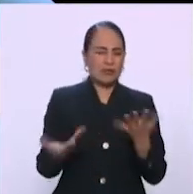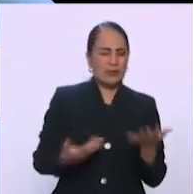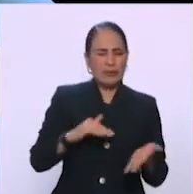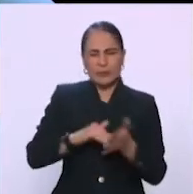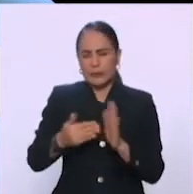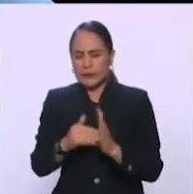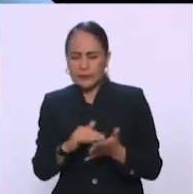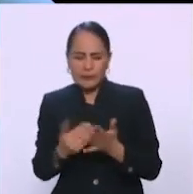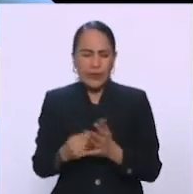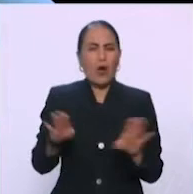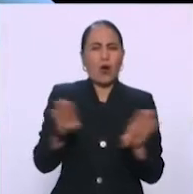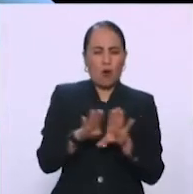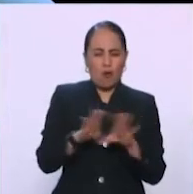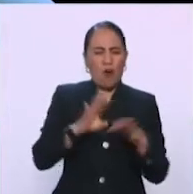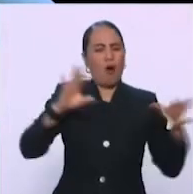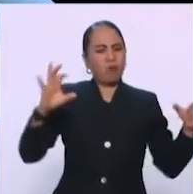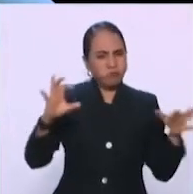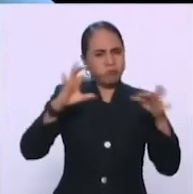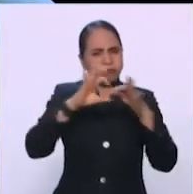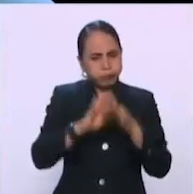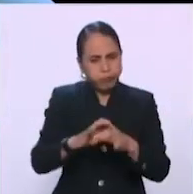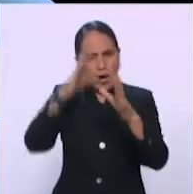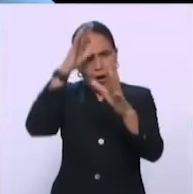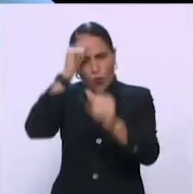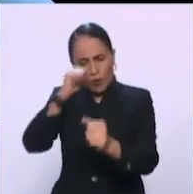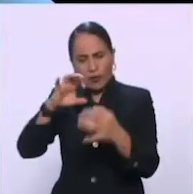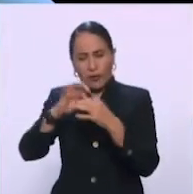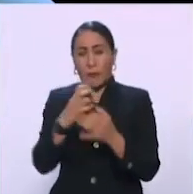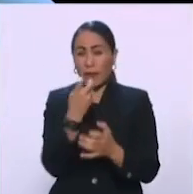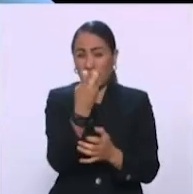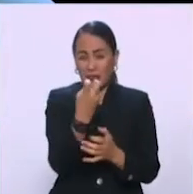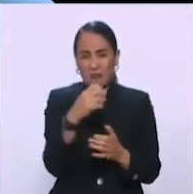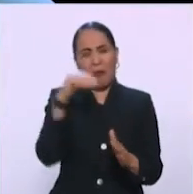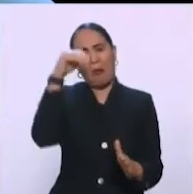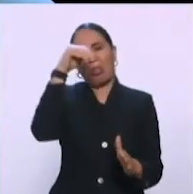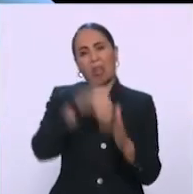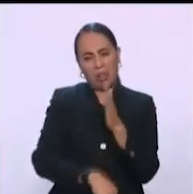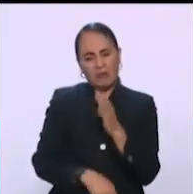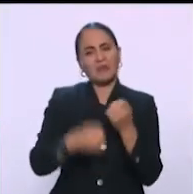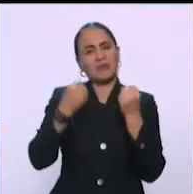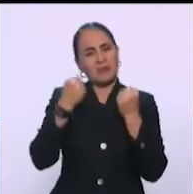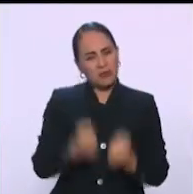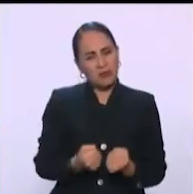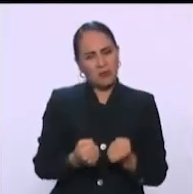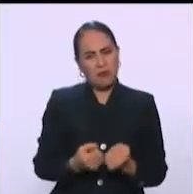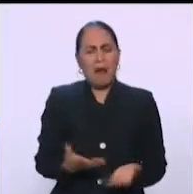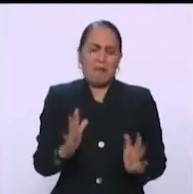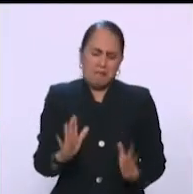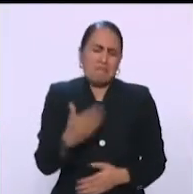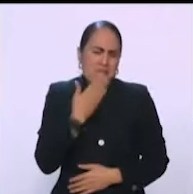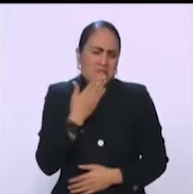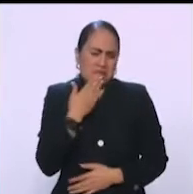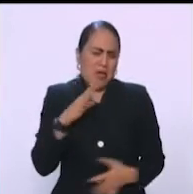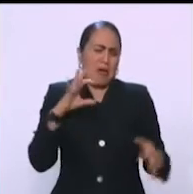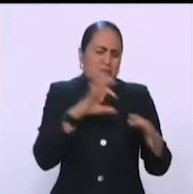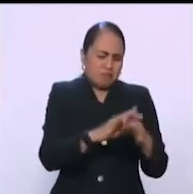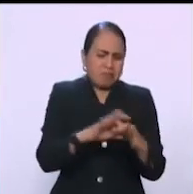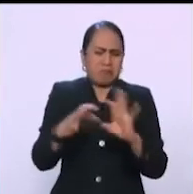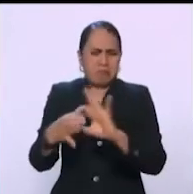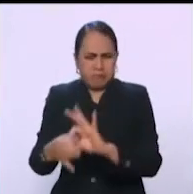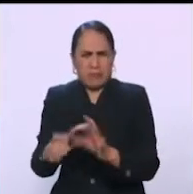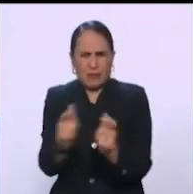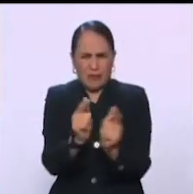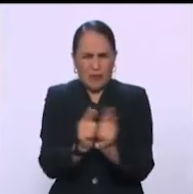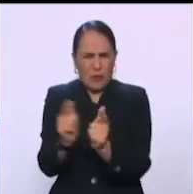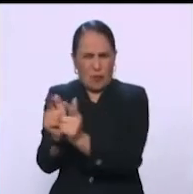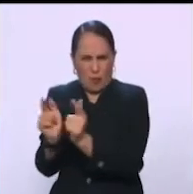que está completamente destinada al fracaso, pero me parece que está muy bien que lo hagan, porque creo que por primera vez